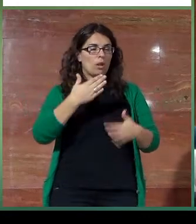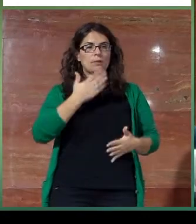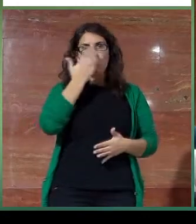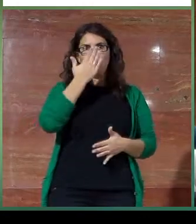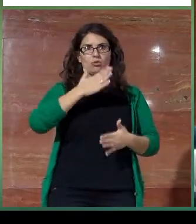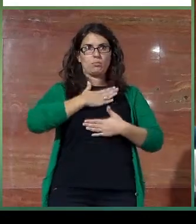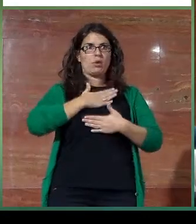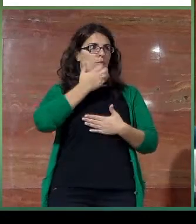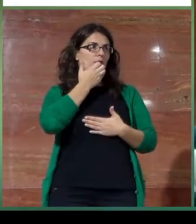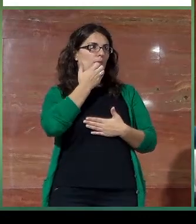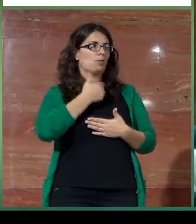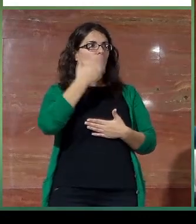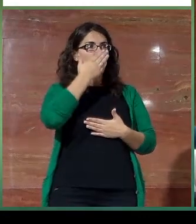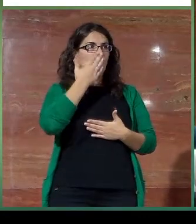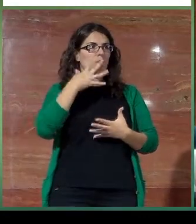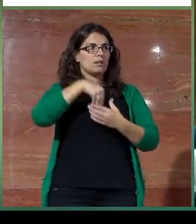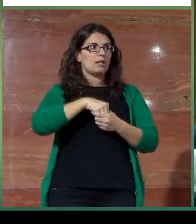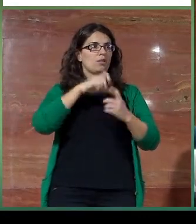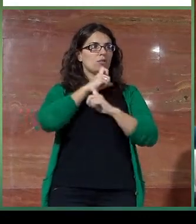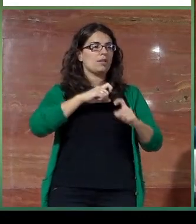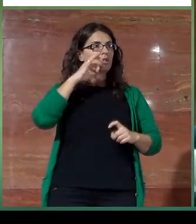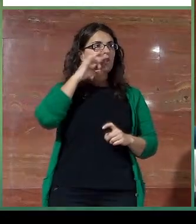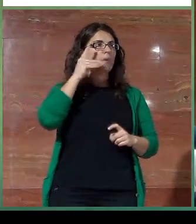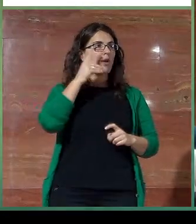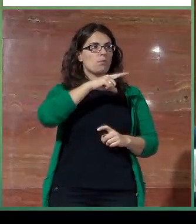yo estoy en un colegio que pertenece a la Fundación Síndrome de Down Madrid,